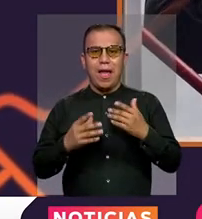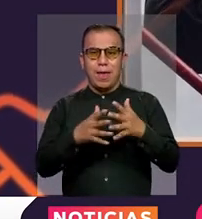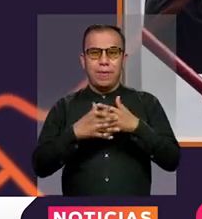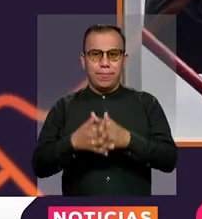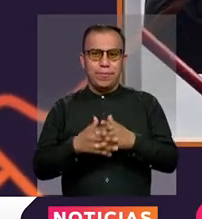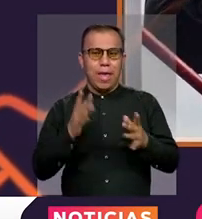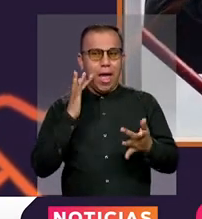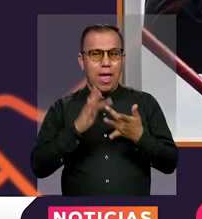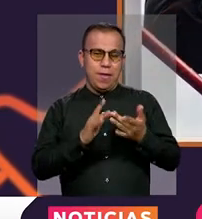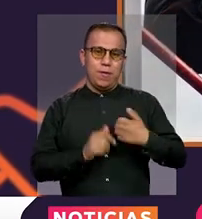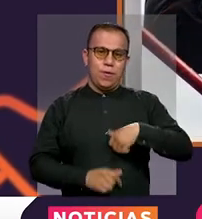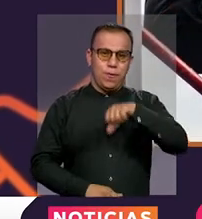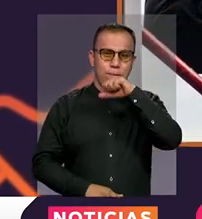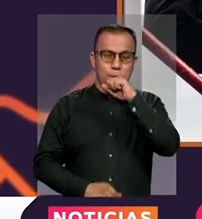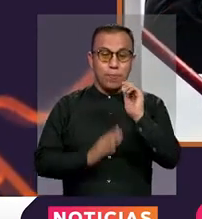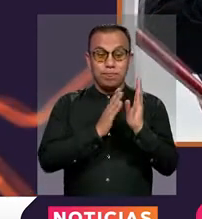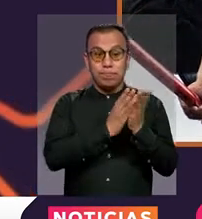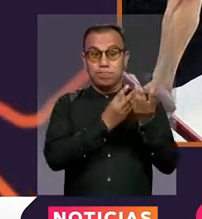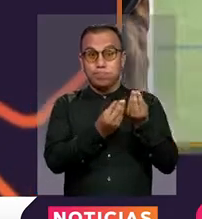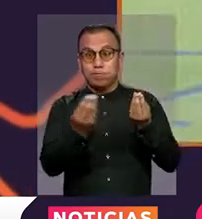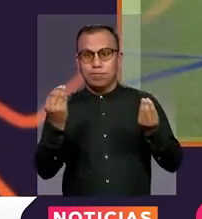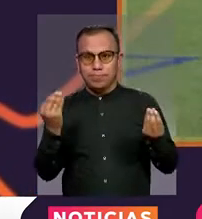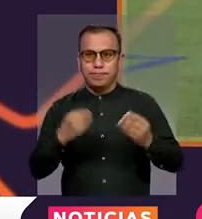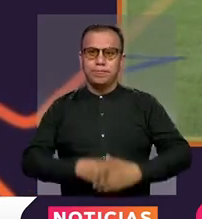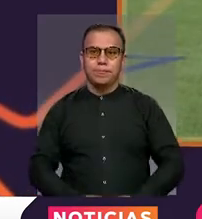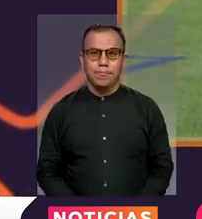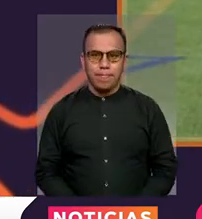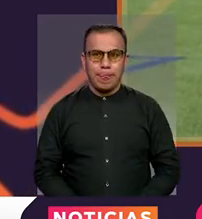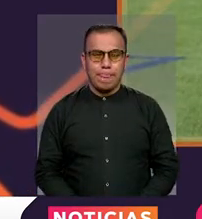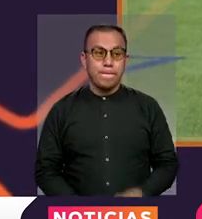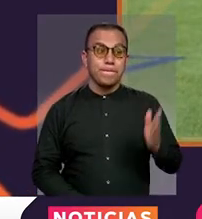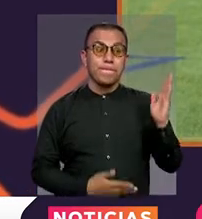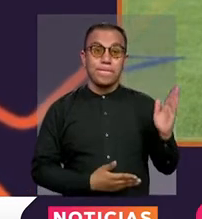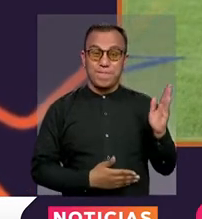workout para amateur, open y femenino, lacrosse